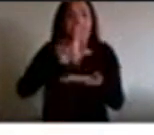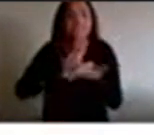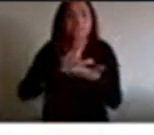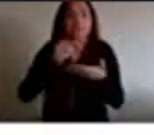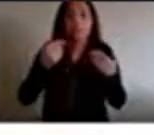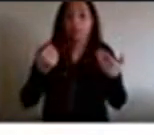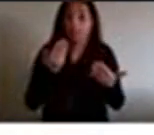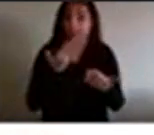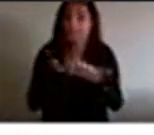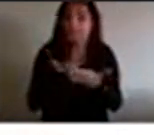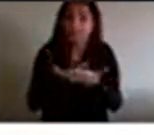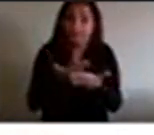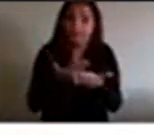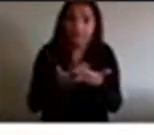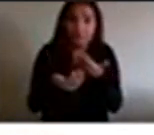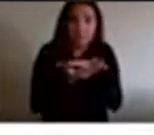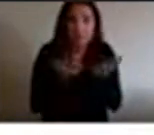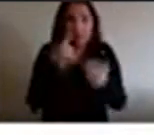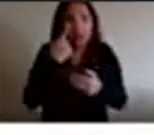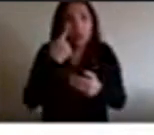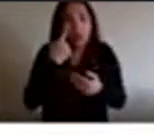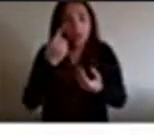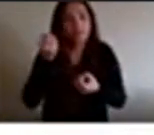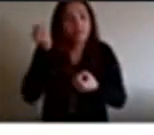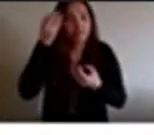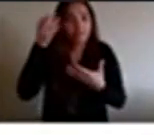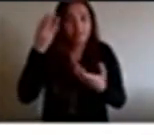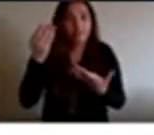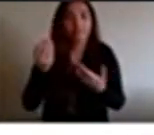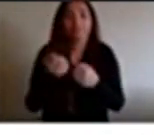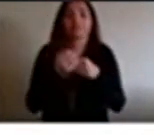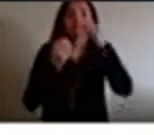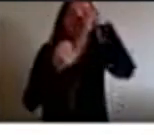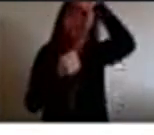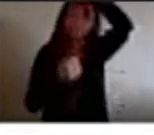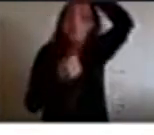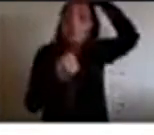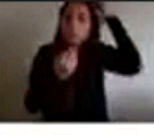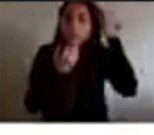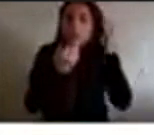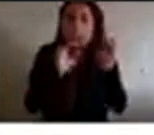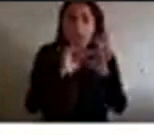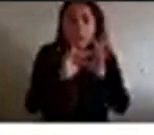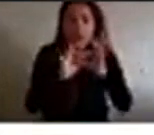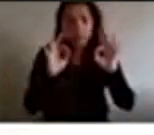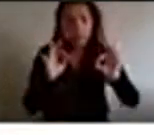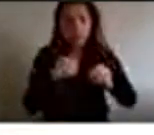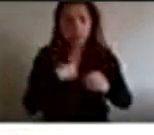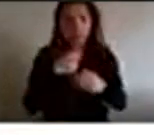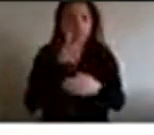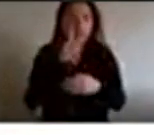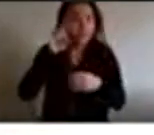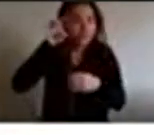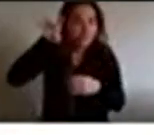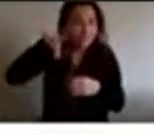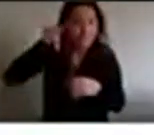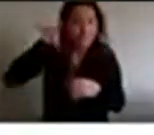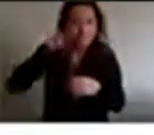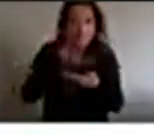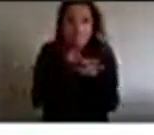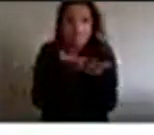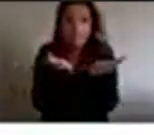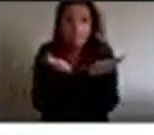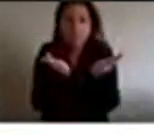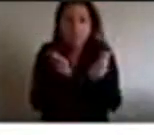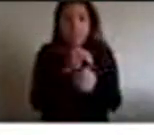valioso para ustedes. Estamos seguros de que luego que escuchen a nuestros expositores, se van a despejar